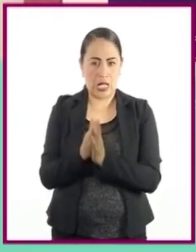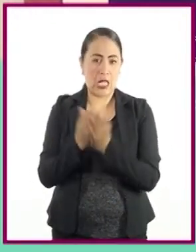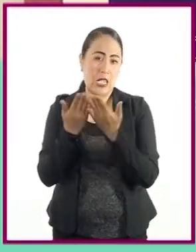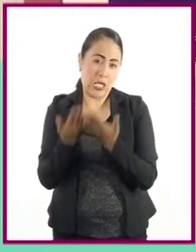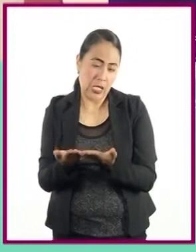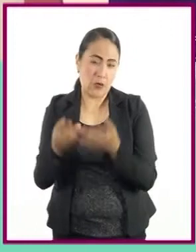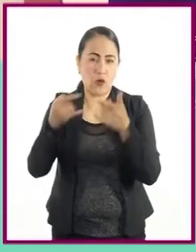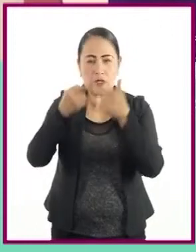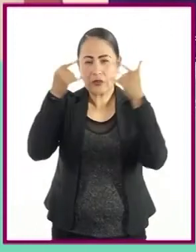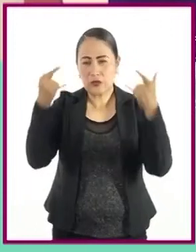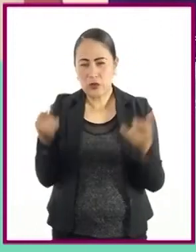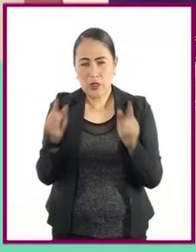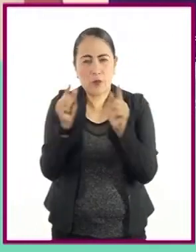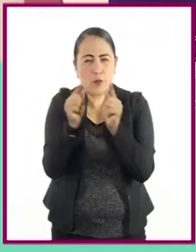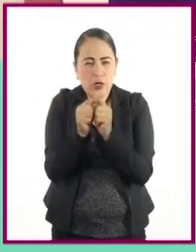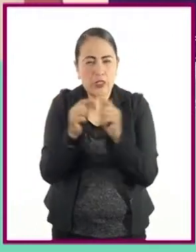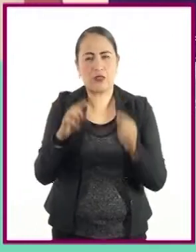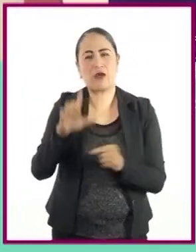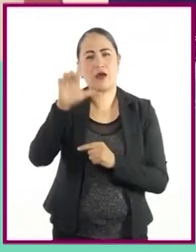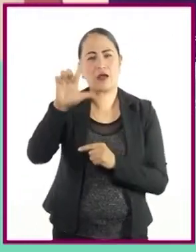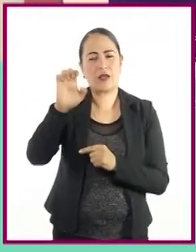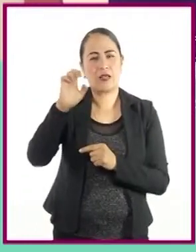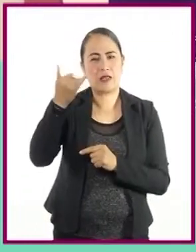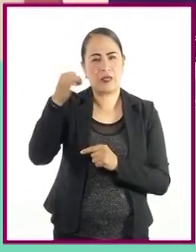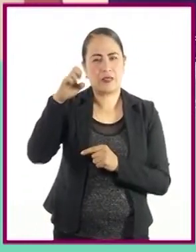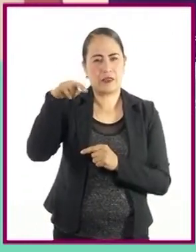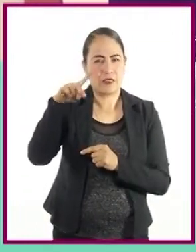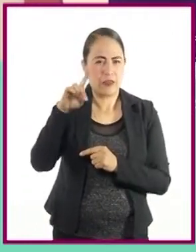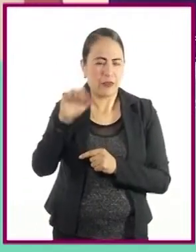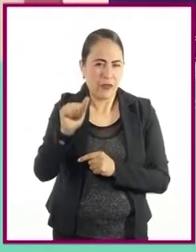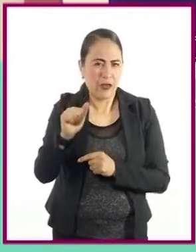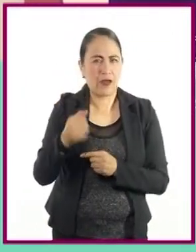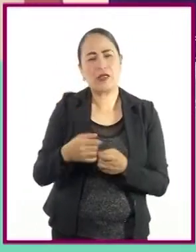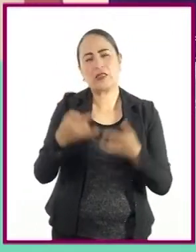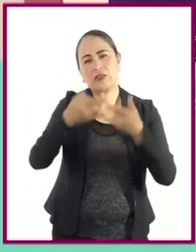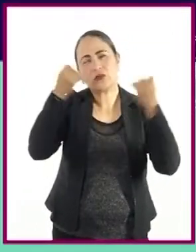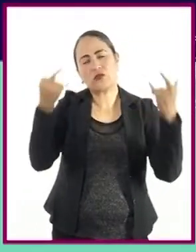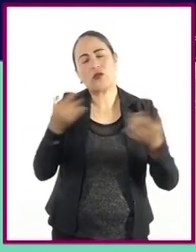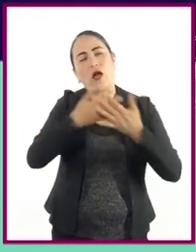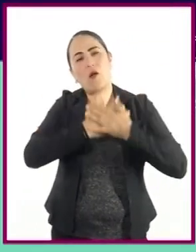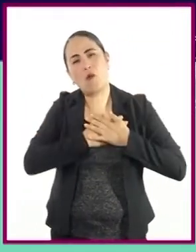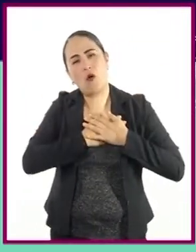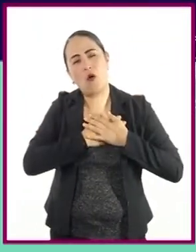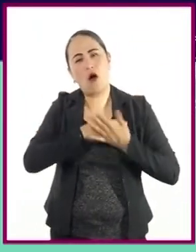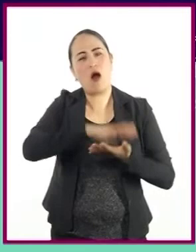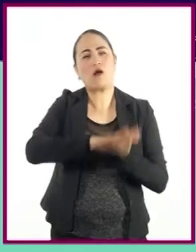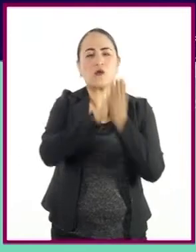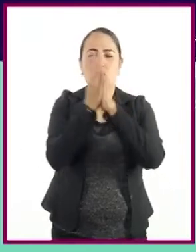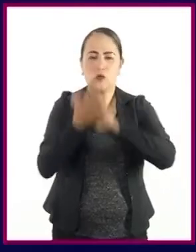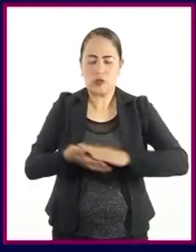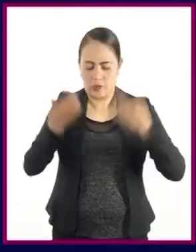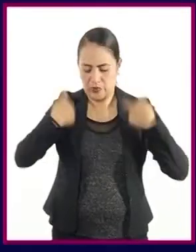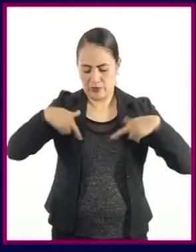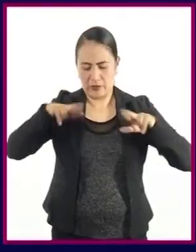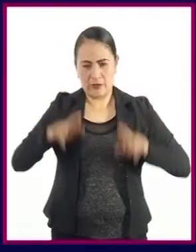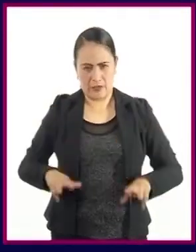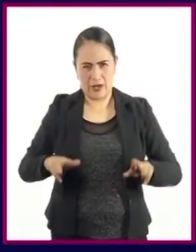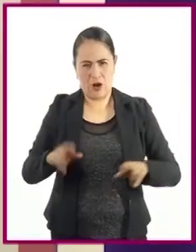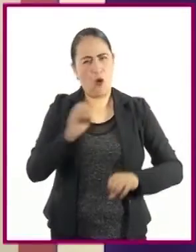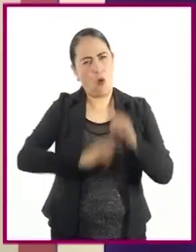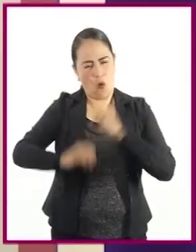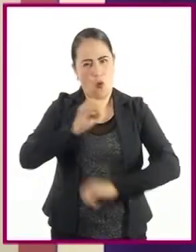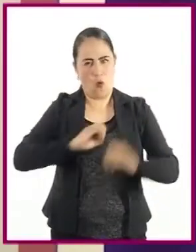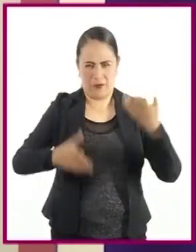como un cuento, una leyenda, una novela, al teatro. Esa idea me gusta.